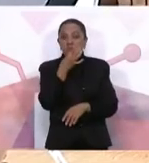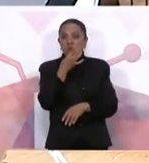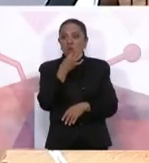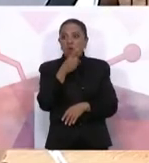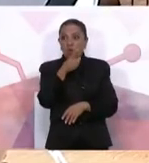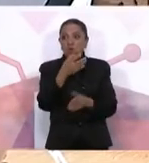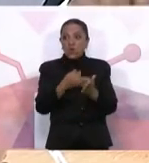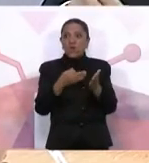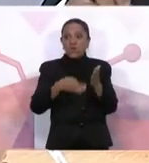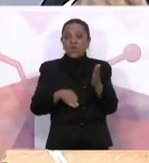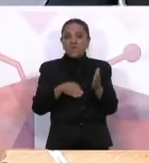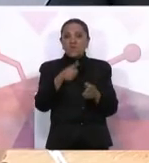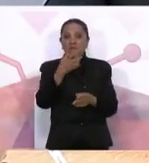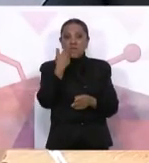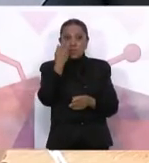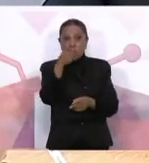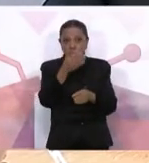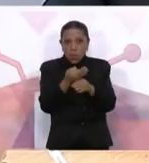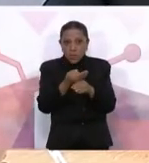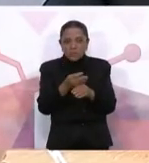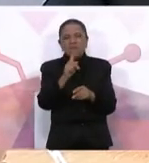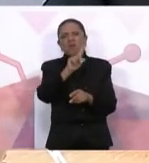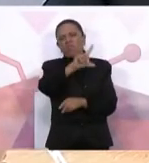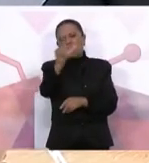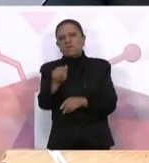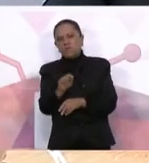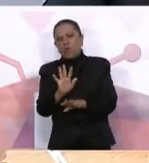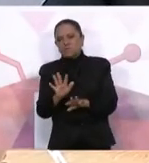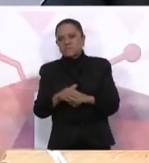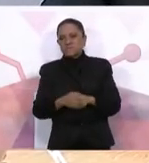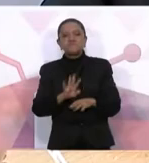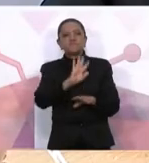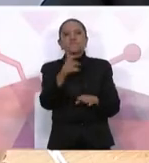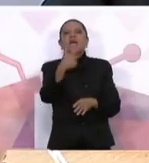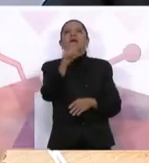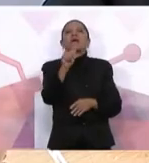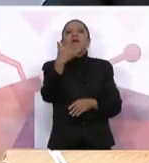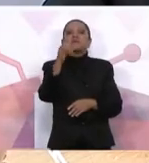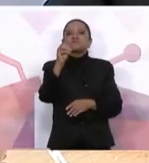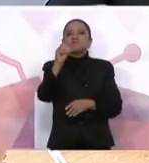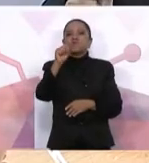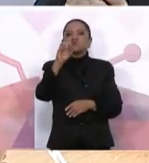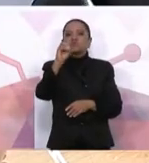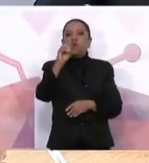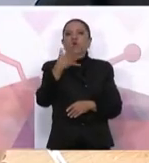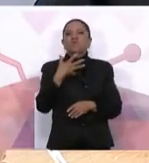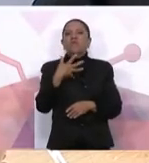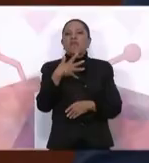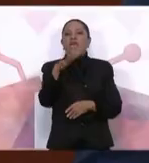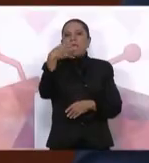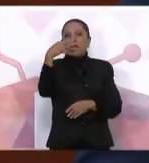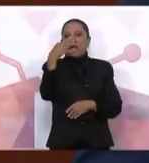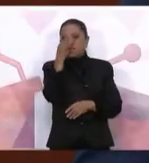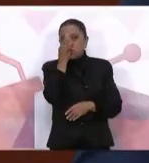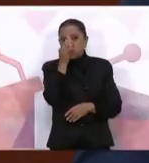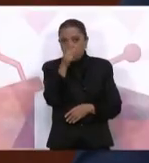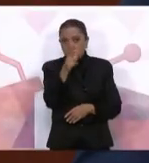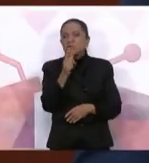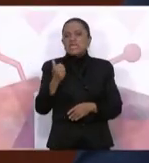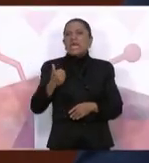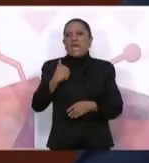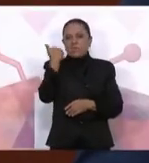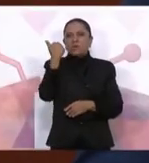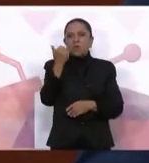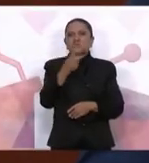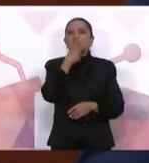restante rodrigo gayosso tiene todavía 14 segundos en su cuenta quiero aprovechar este tiempo para decirte que